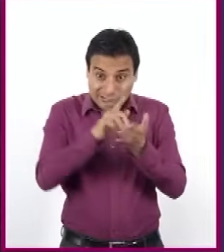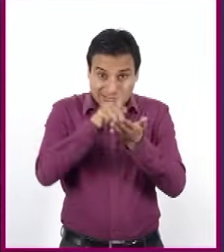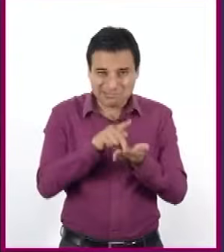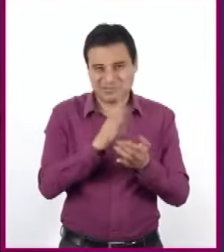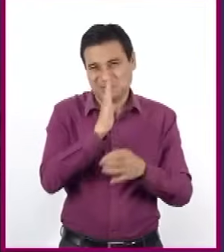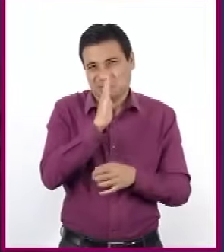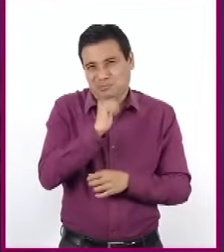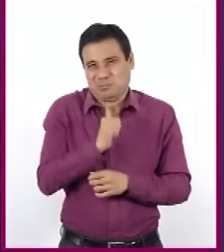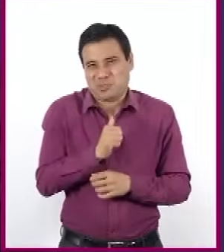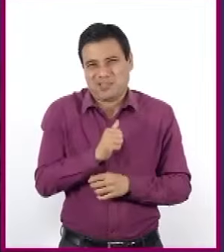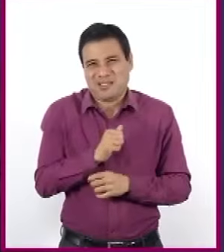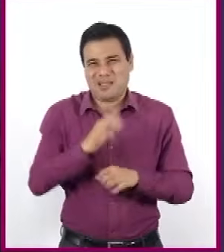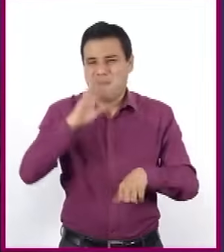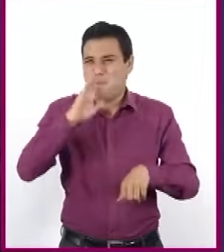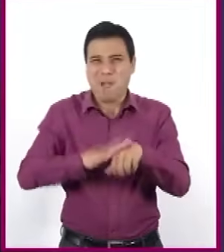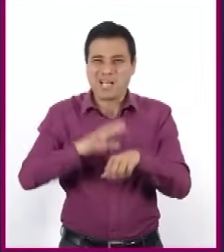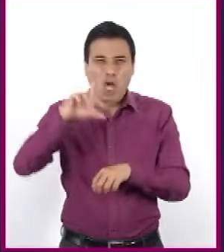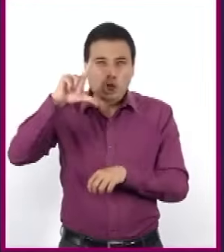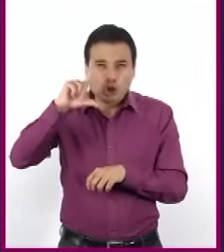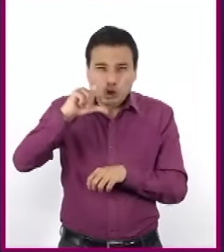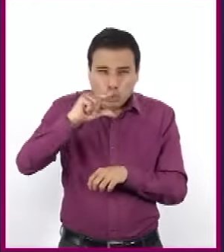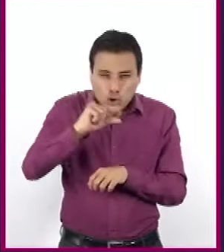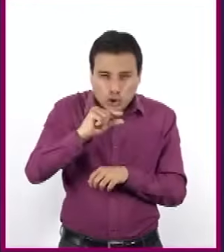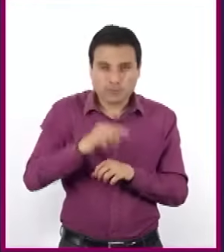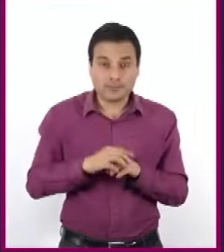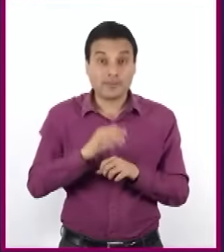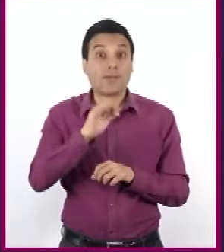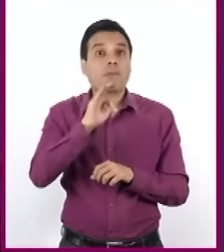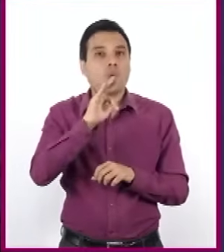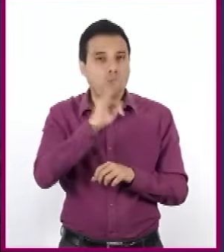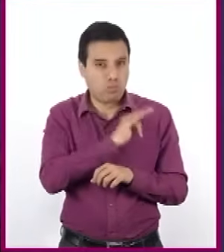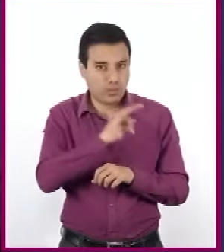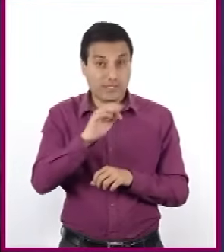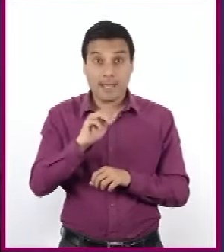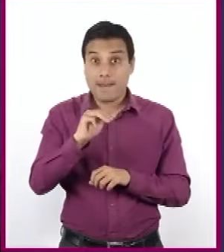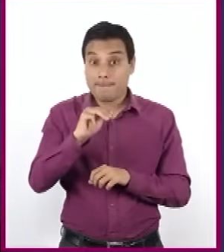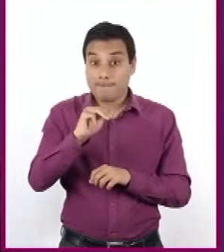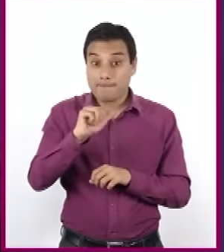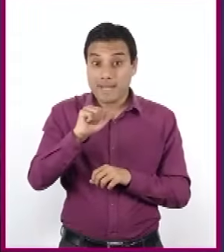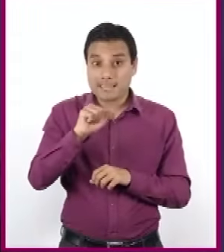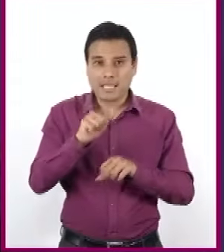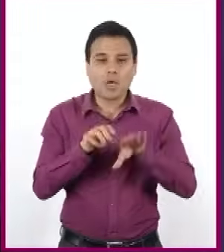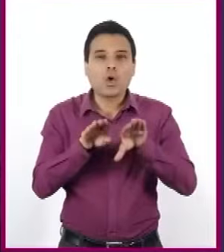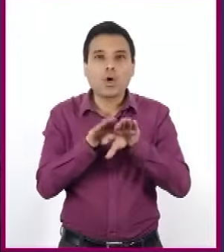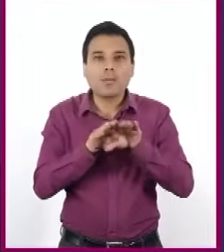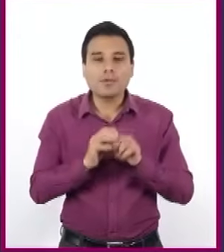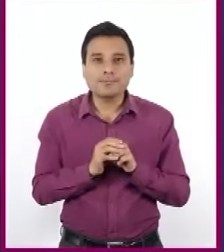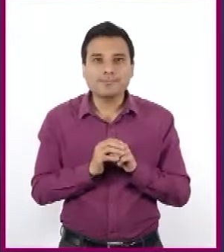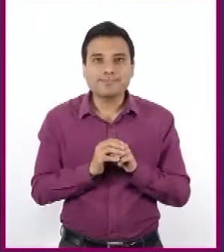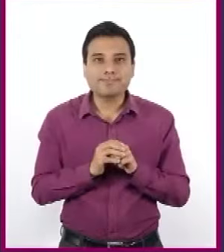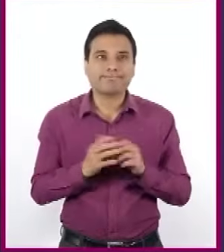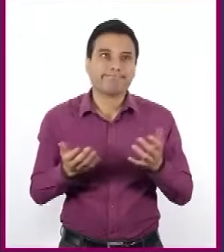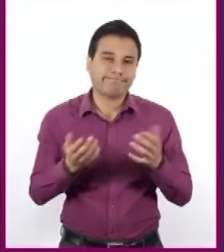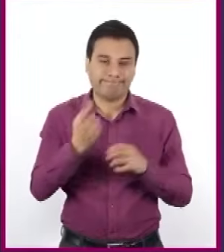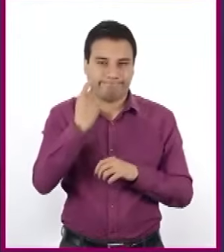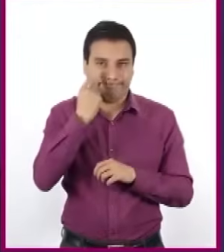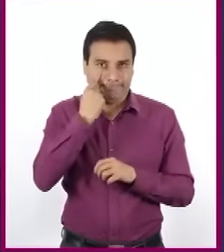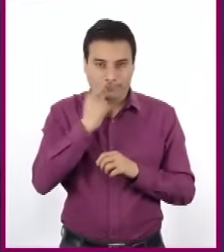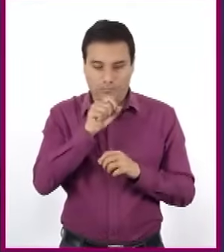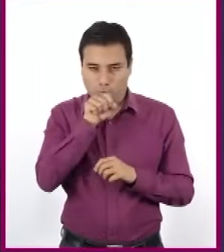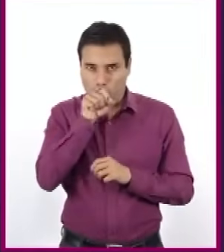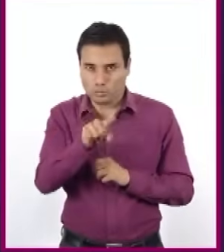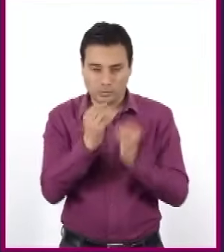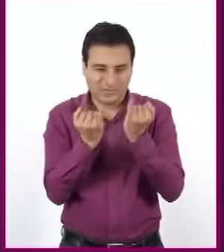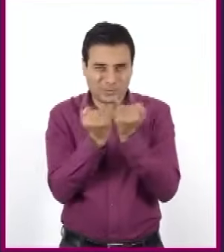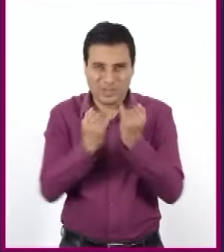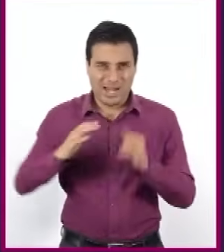pequeño, pero sí podemos obtener el valor de la magnitud de la masa de una cantidad mucho mayor, así como el valor individual